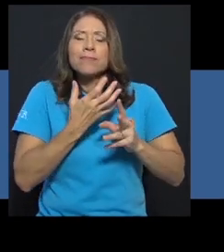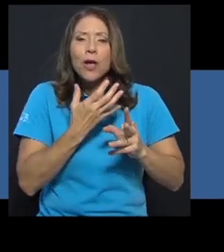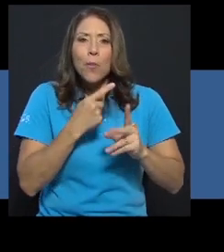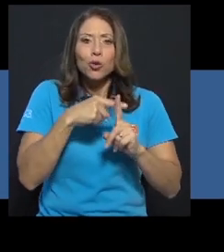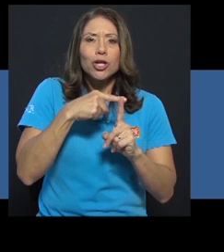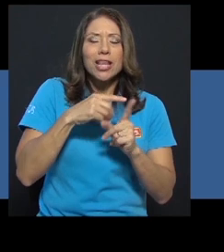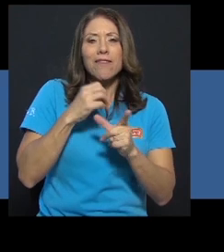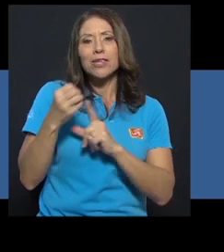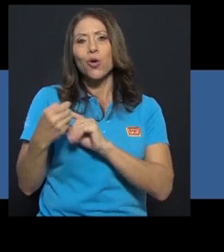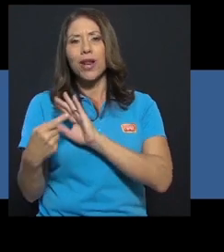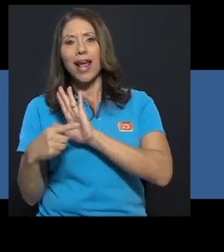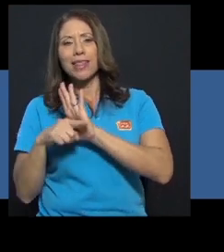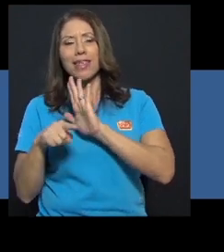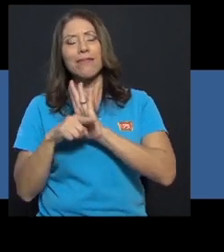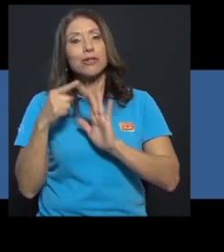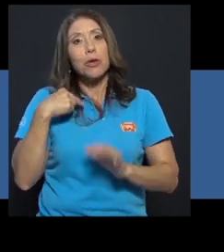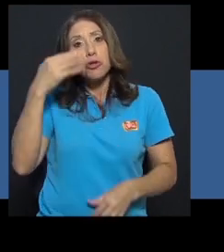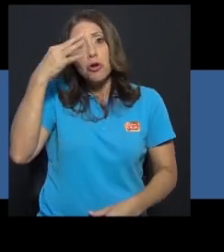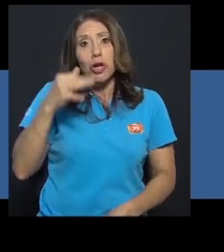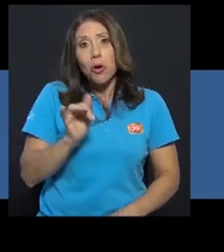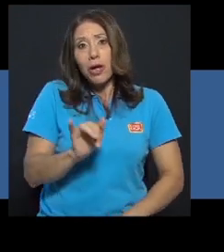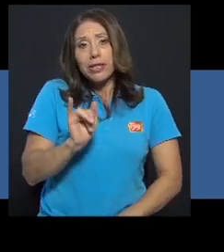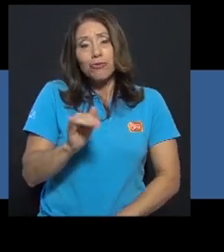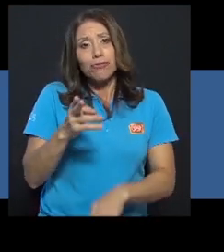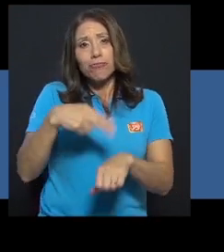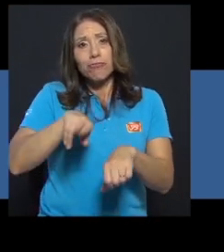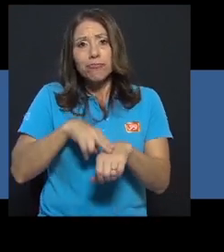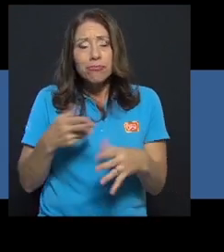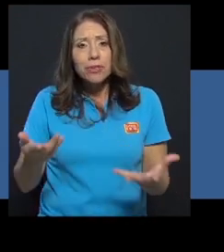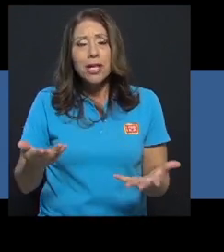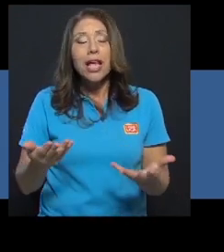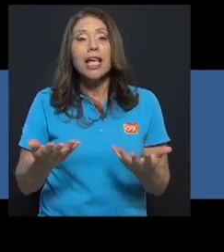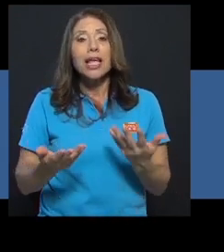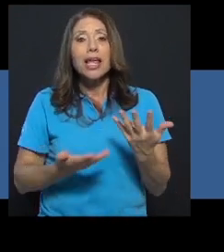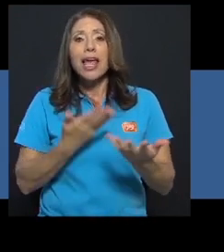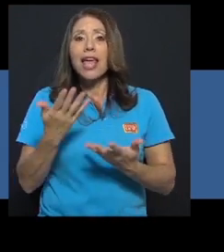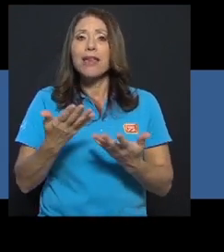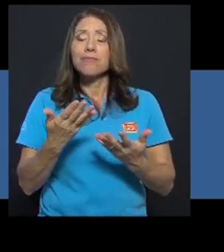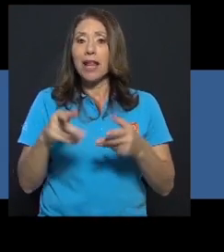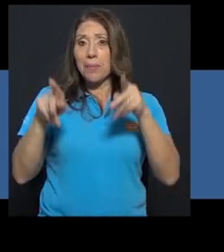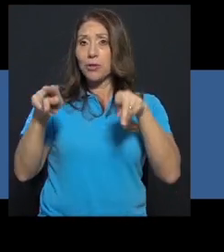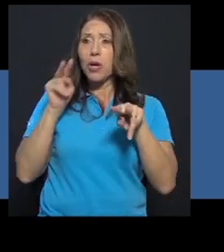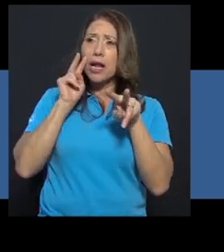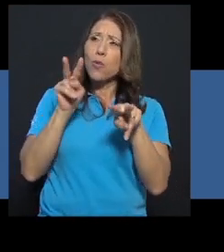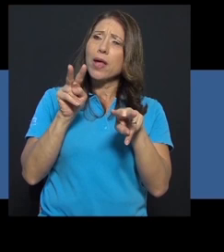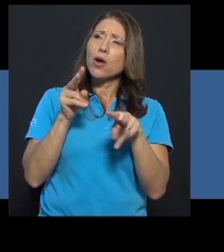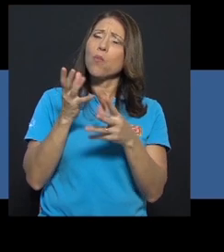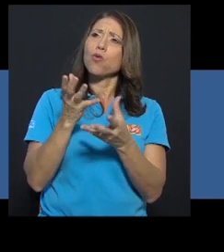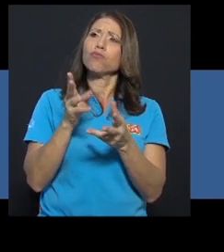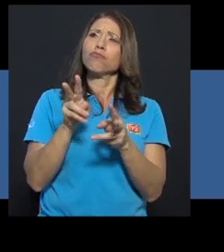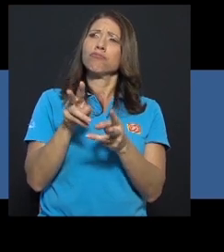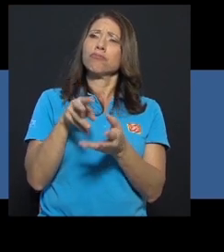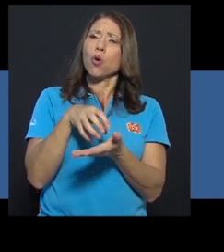reacciones positivas o negativas, pero yo creo que de eso se trata, ¿verdad? De llevar a